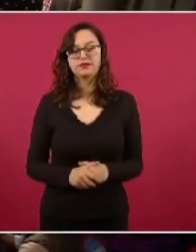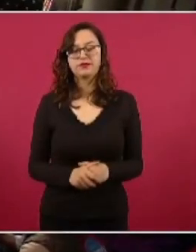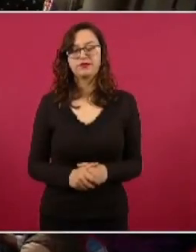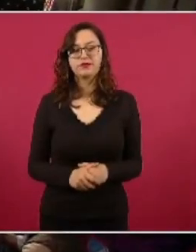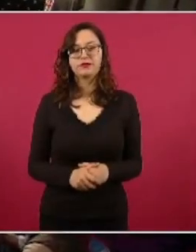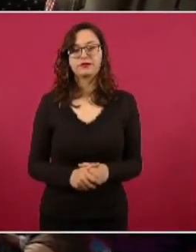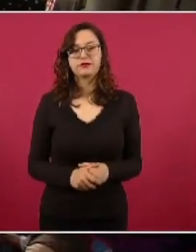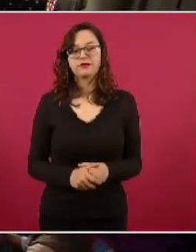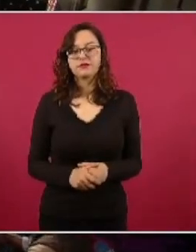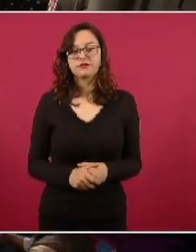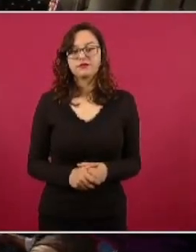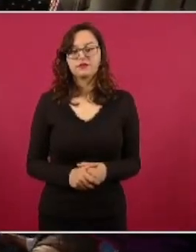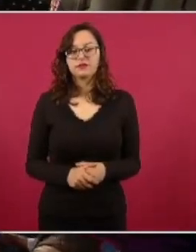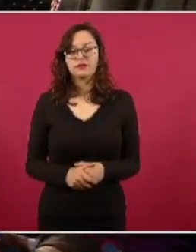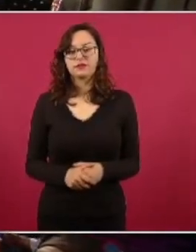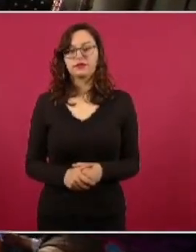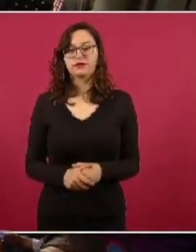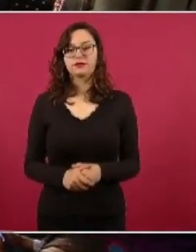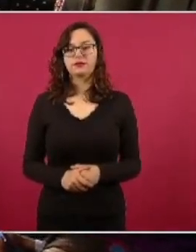Ingeniero,